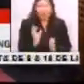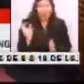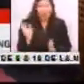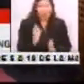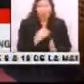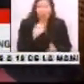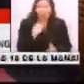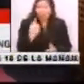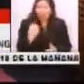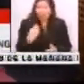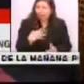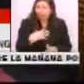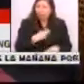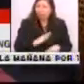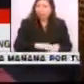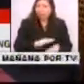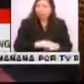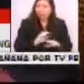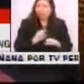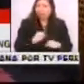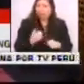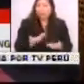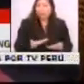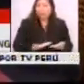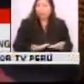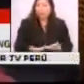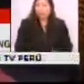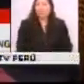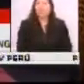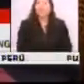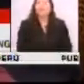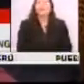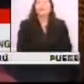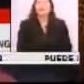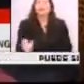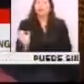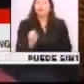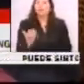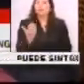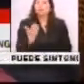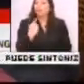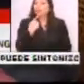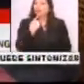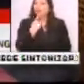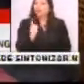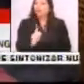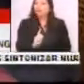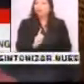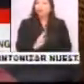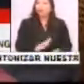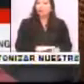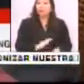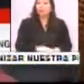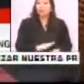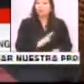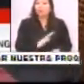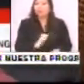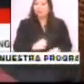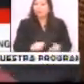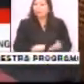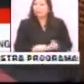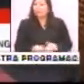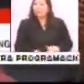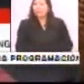se me ha informado sobre la existencia de esta cuenta, nunca he recibido información sobre estados de